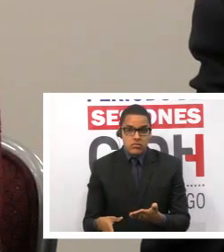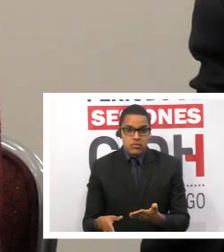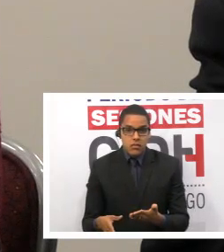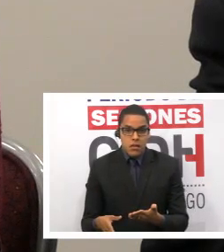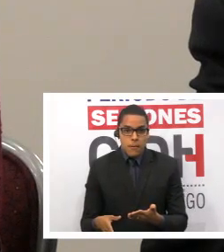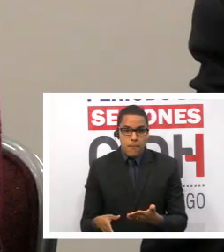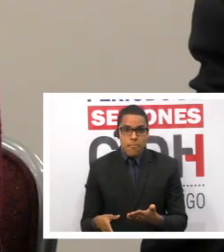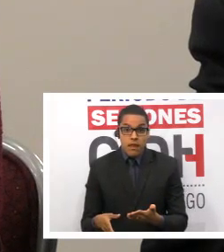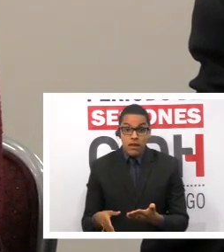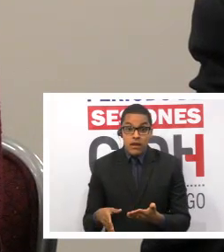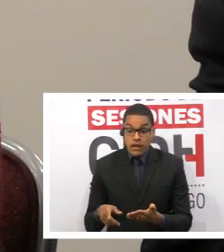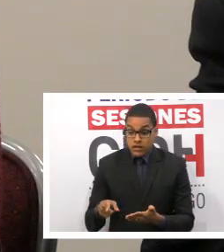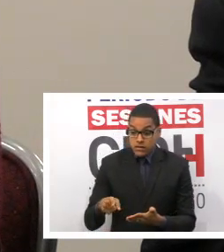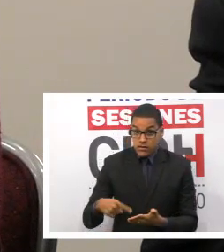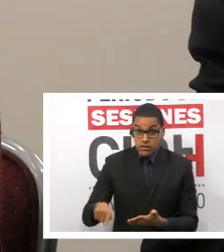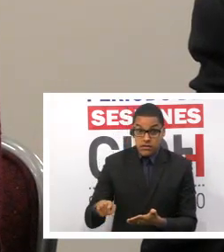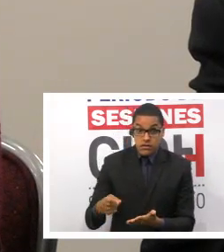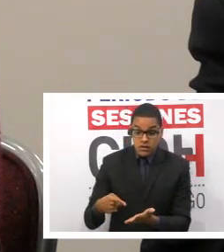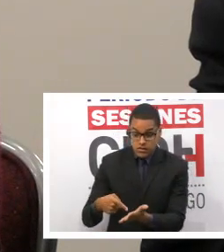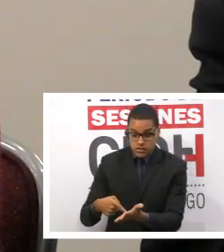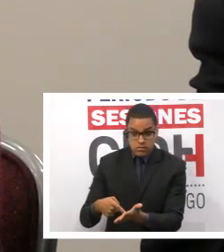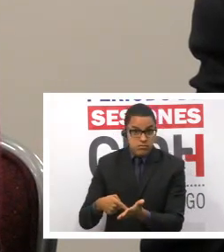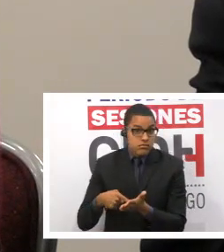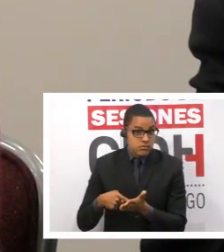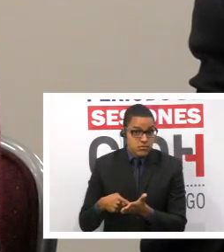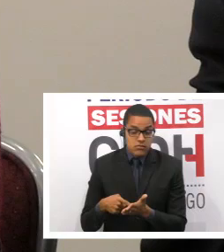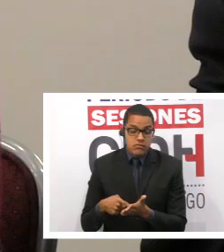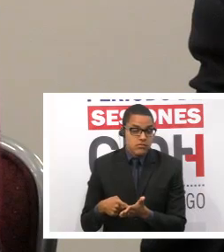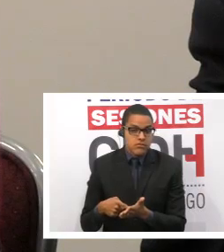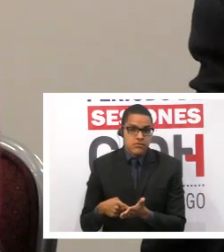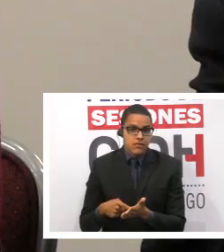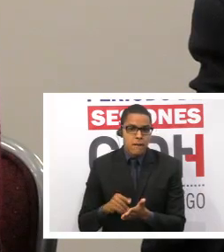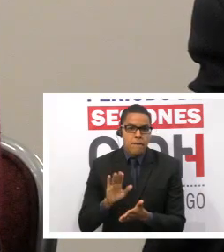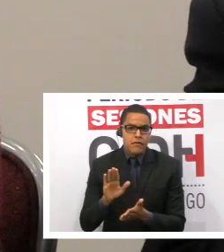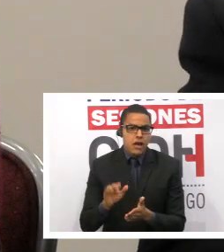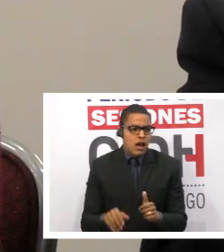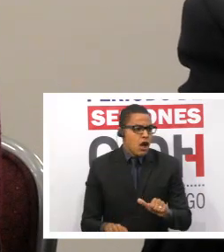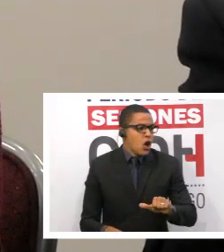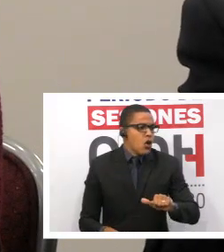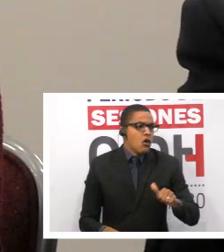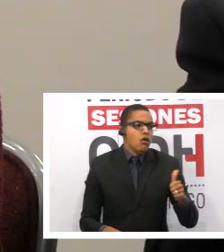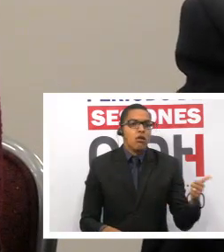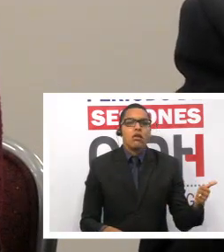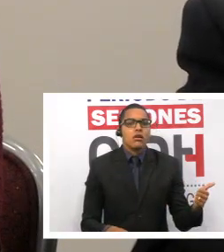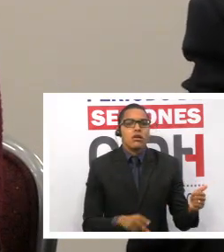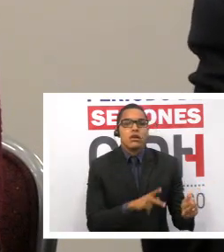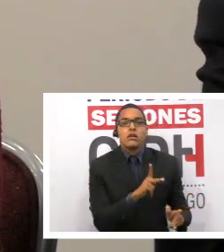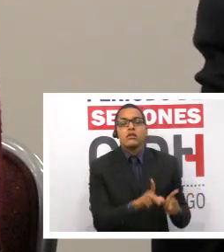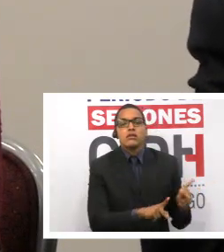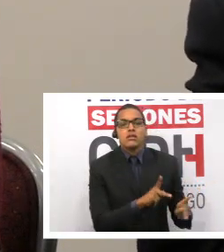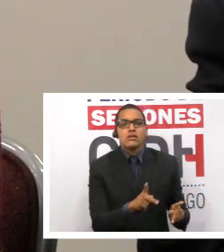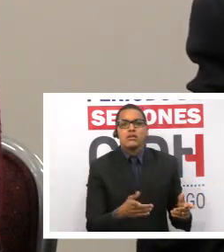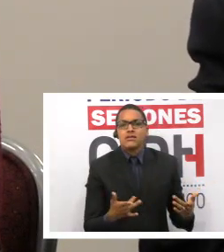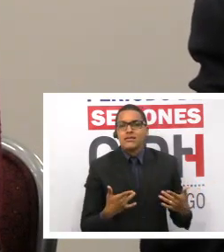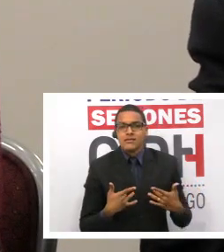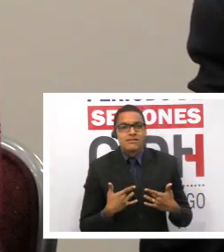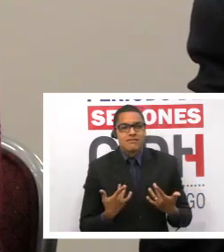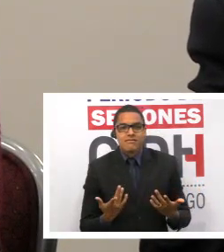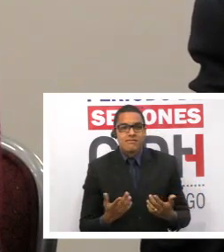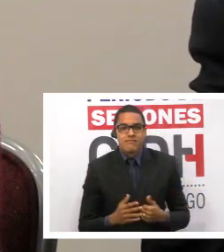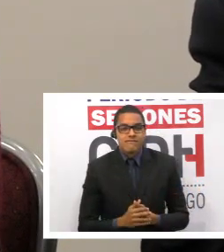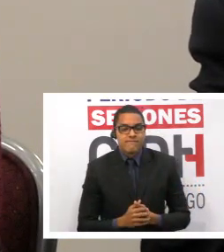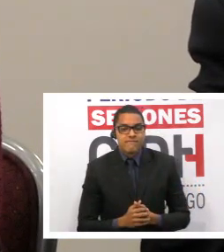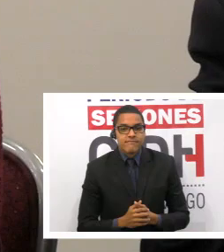los impuestos a la riqueza al patrimonio a las herencias son absolutamente